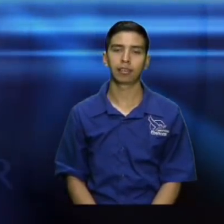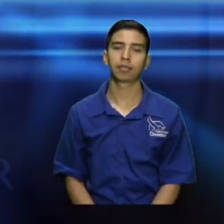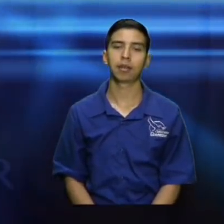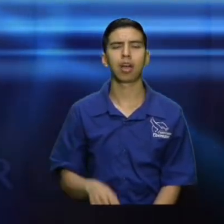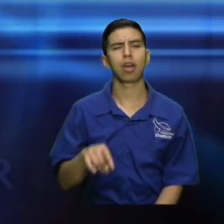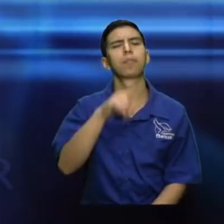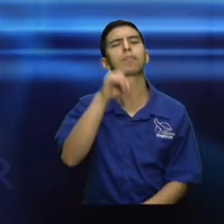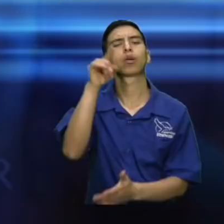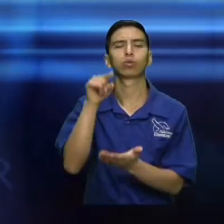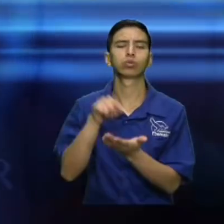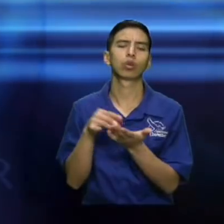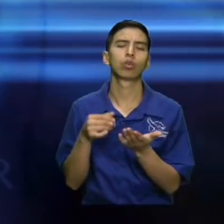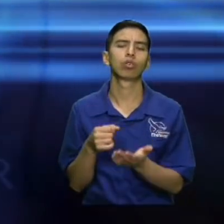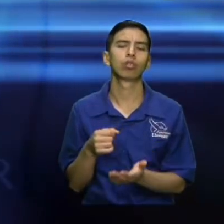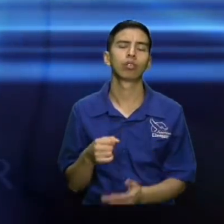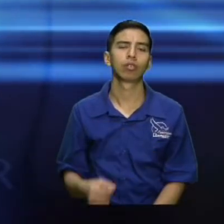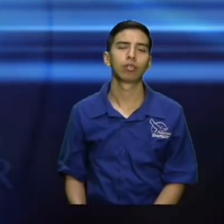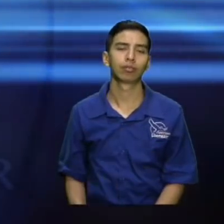Ya van llegando a Pénjamo.